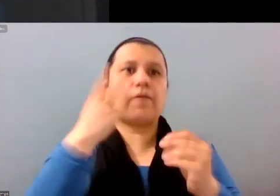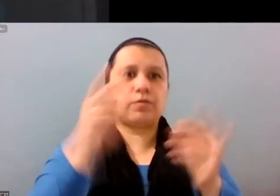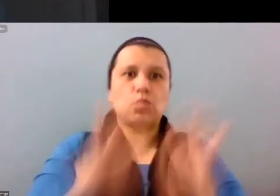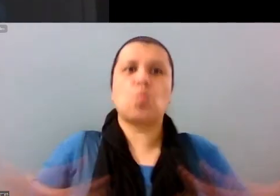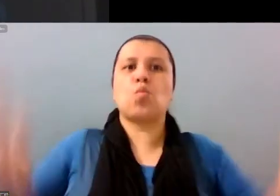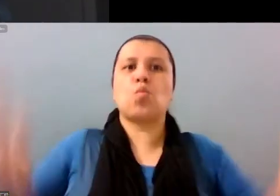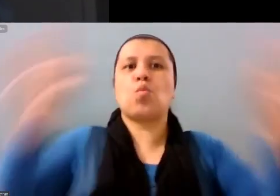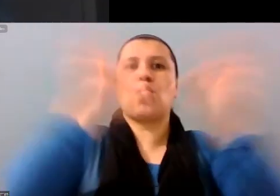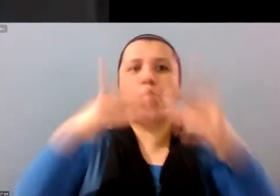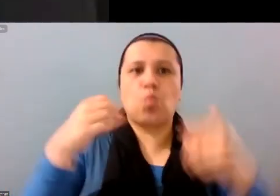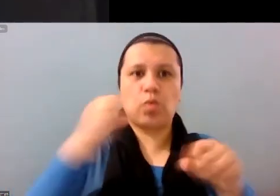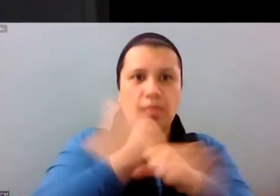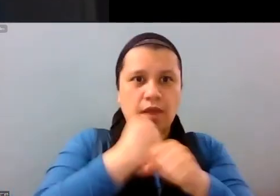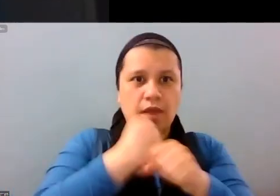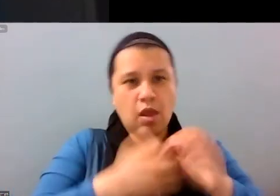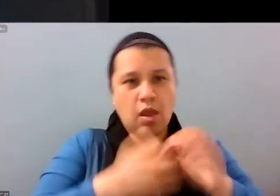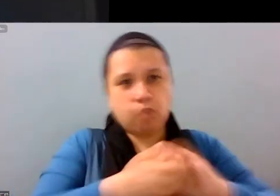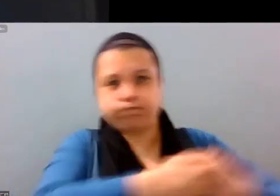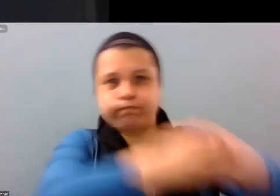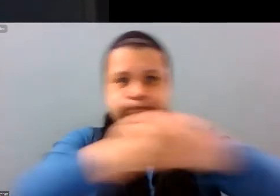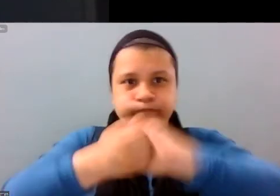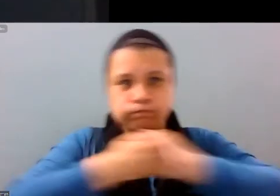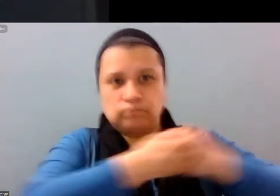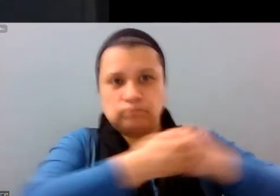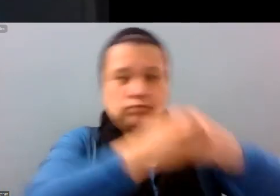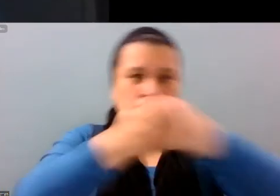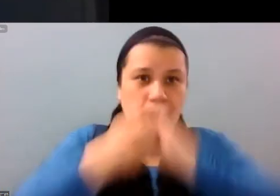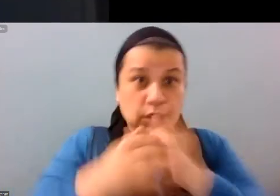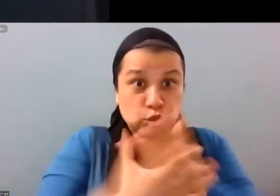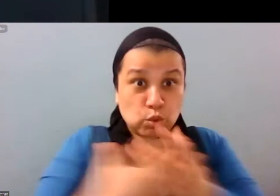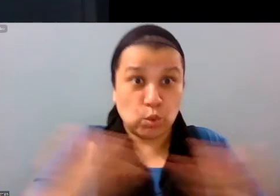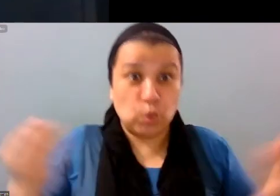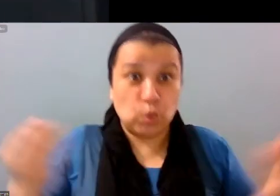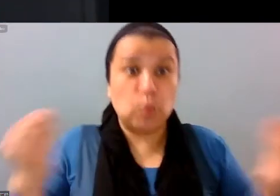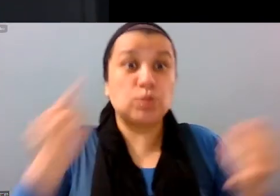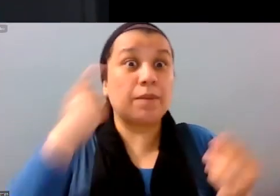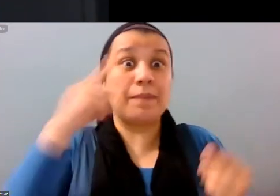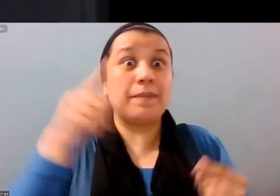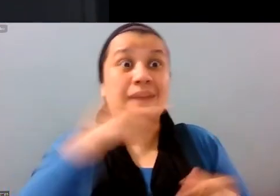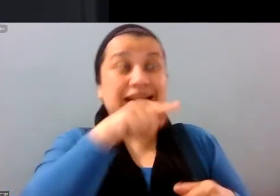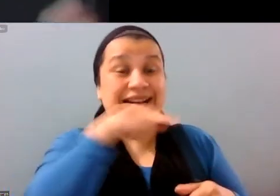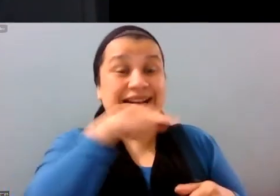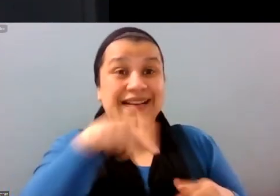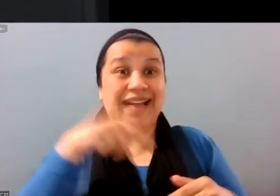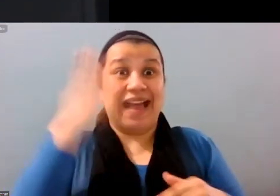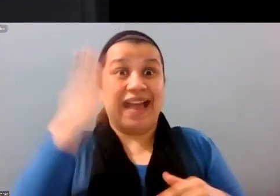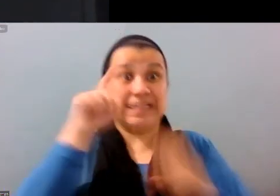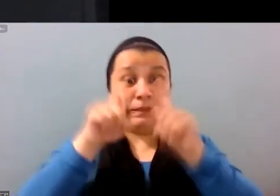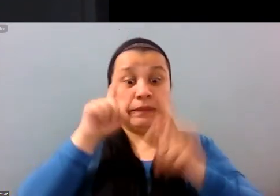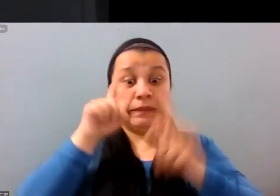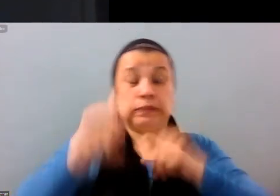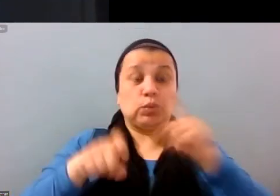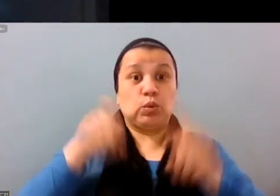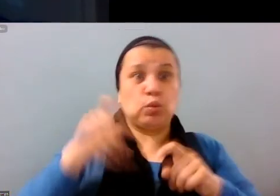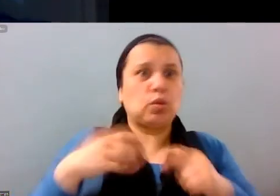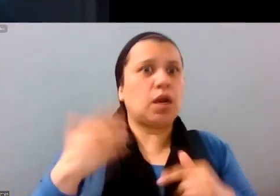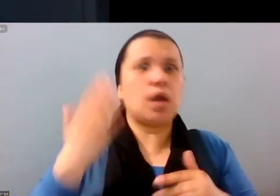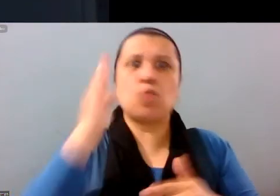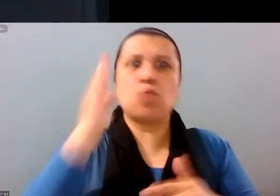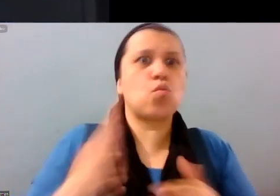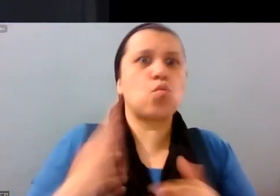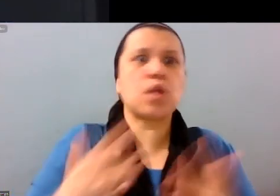colaborativo en generar las soluciones a todas estas incógnitas que han surgido porque fue algo totalmente inesperado que no